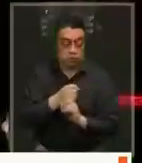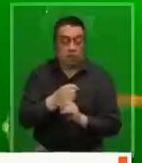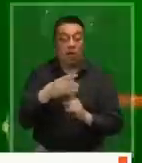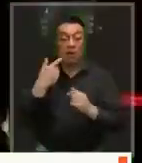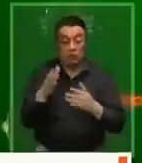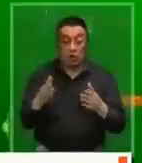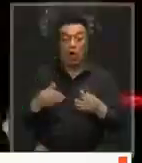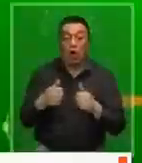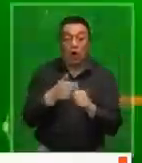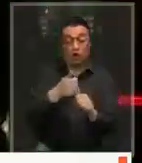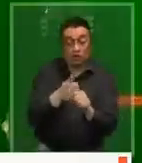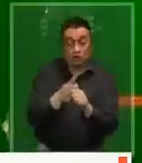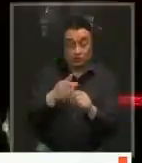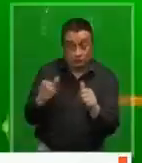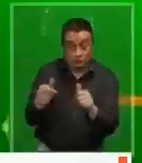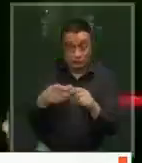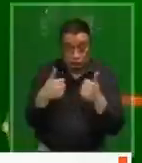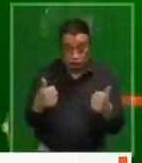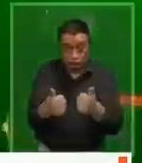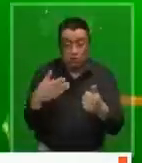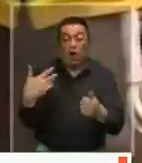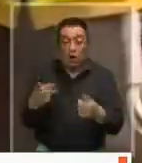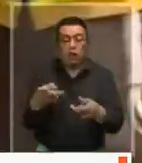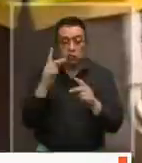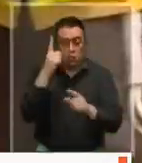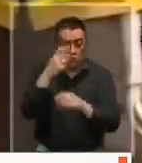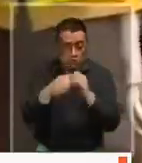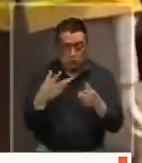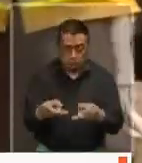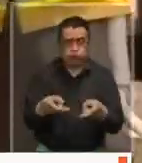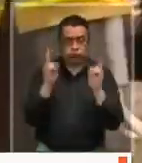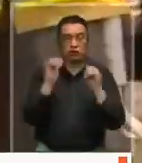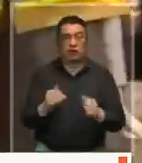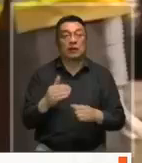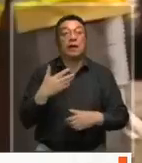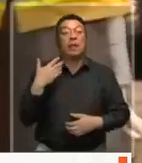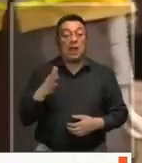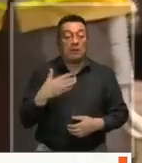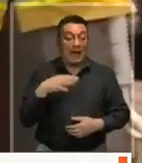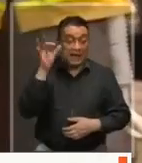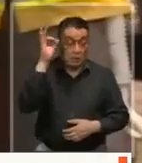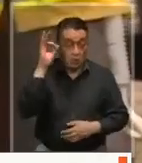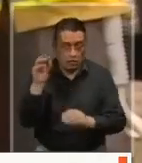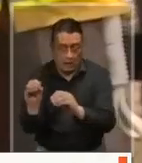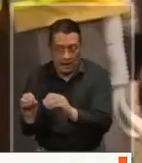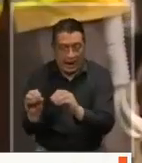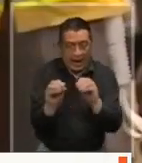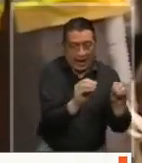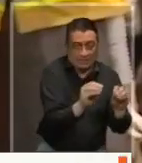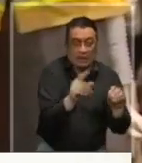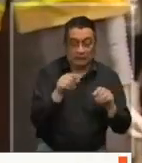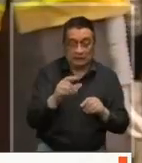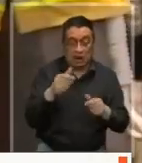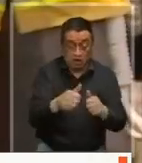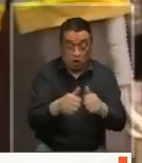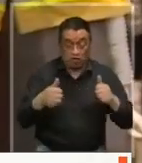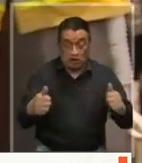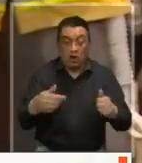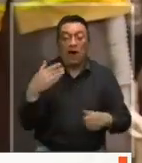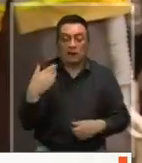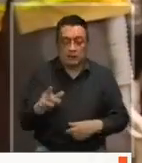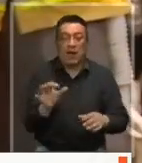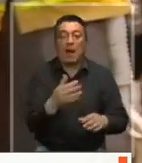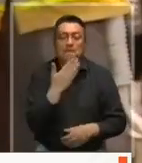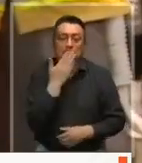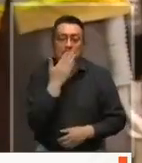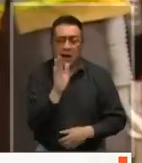Consejo Asesor contra el Crimen Organizado, creado hace casi un año. Vamos a adelantar esa reunión y convocar a ese consejo, que tiene la